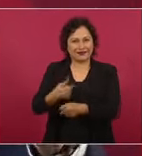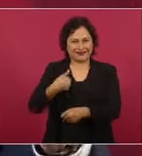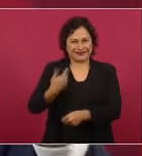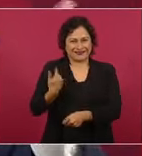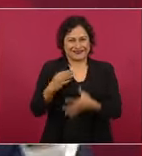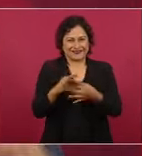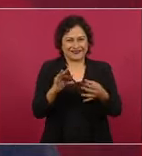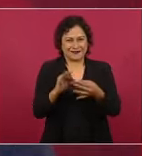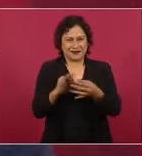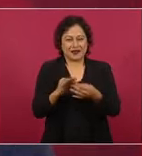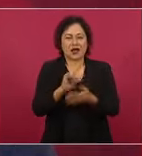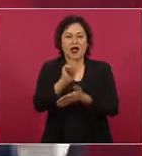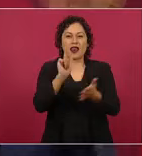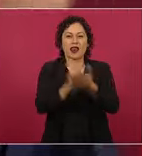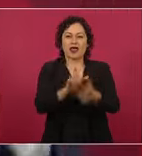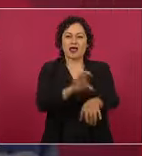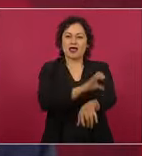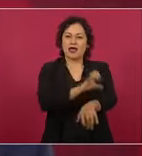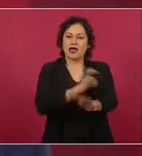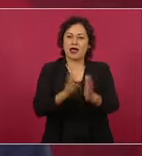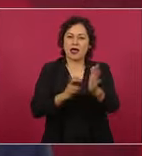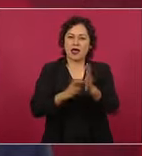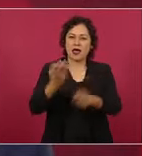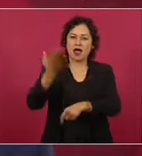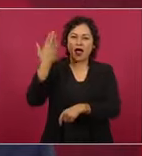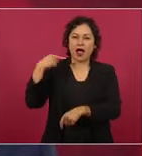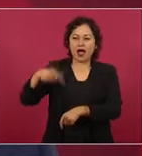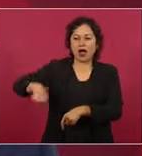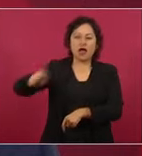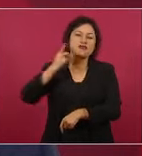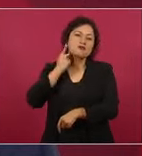recibieron dinero los legisladores.